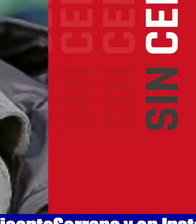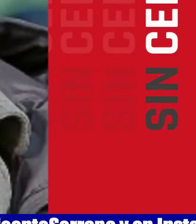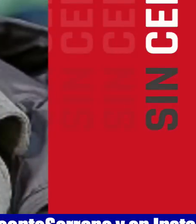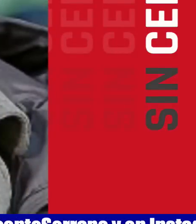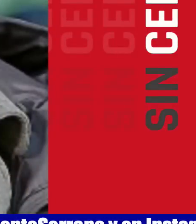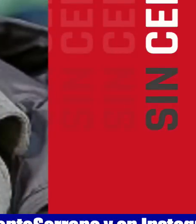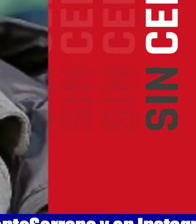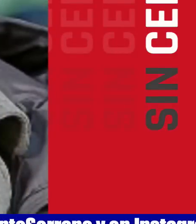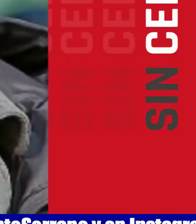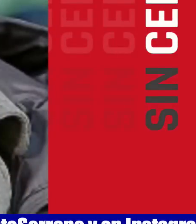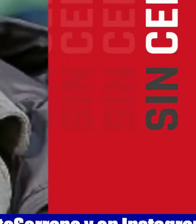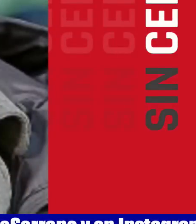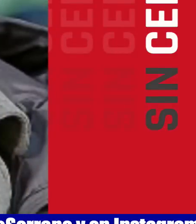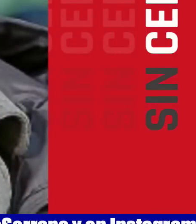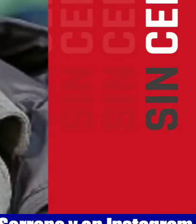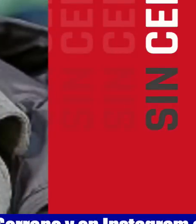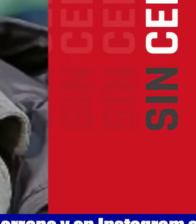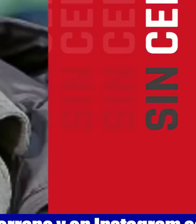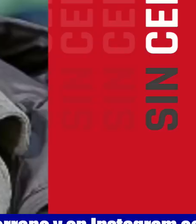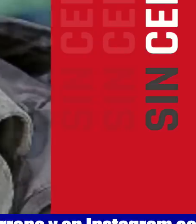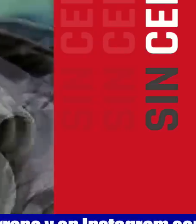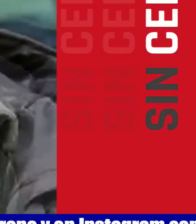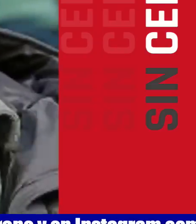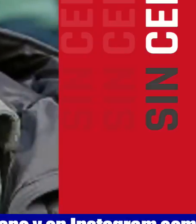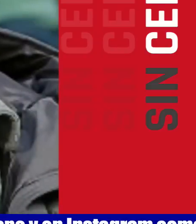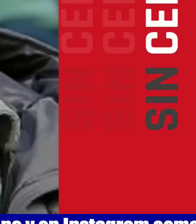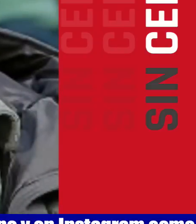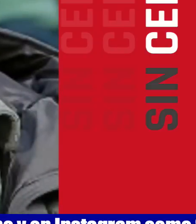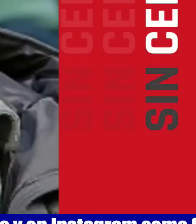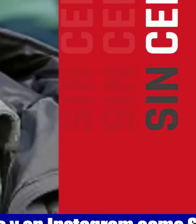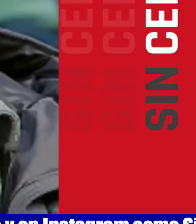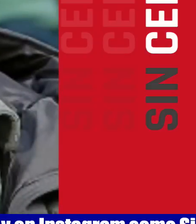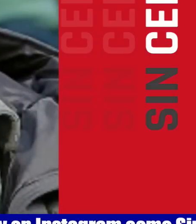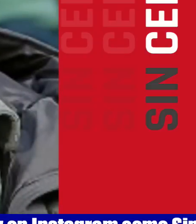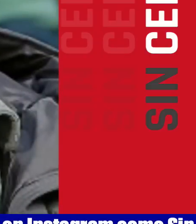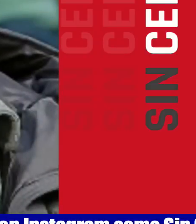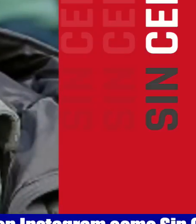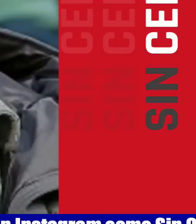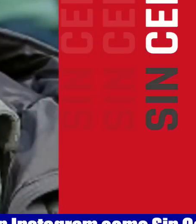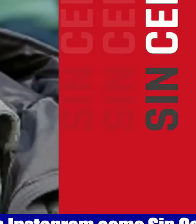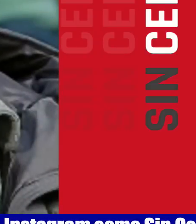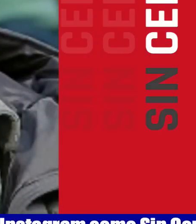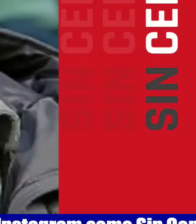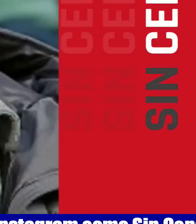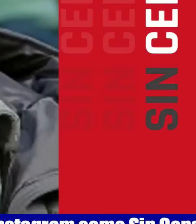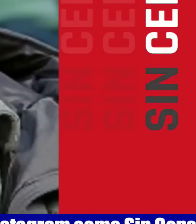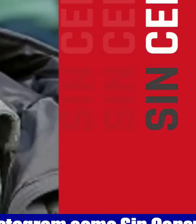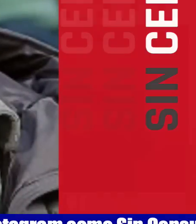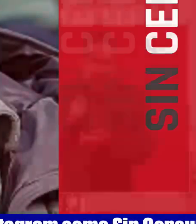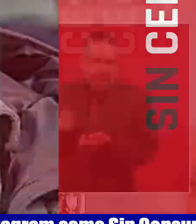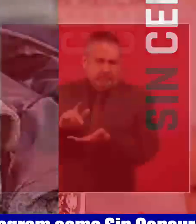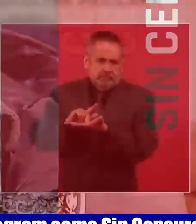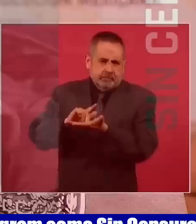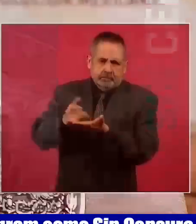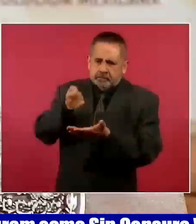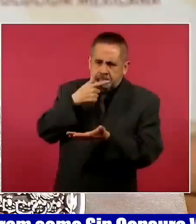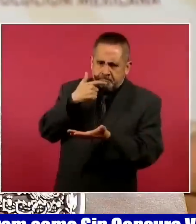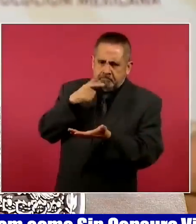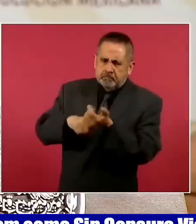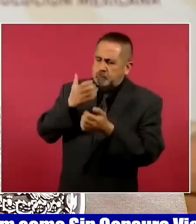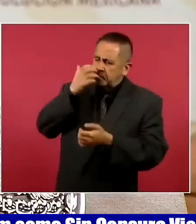efecto van a tardar muchísimo menos en ser atendidos, van a tener todos los medicamentos y que todo va a ser gratuito, pero